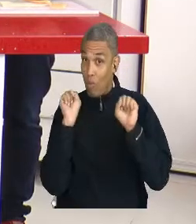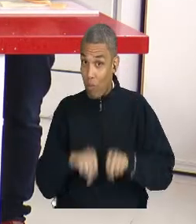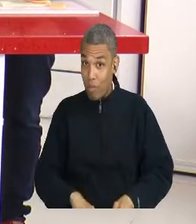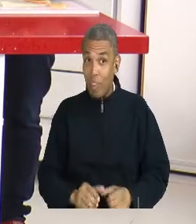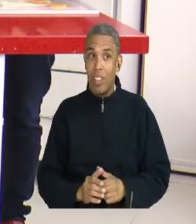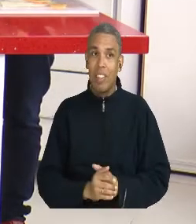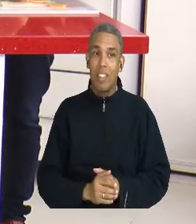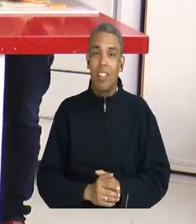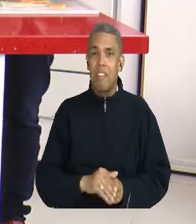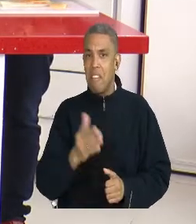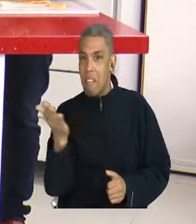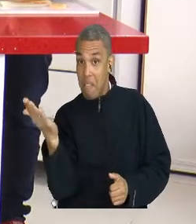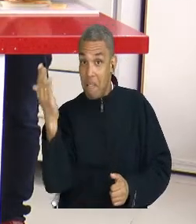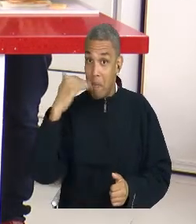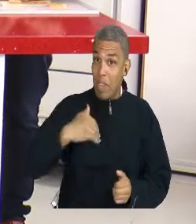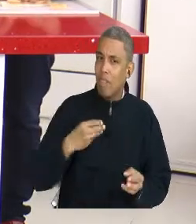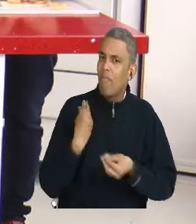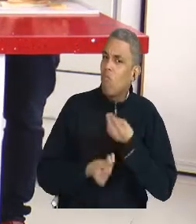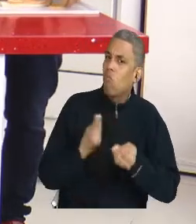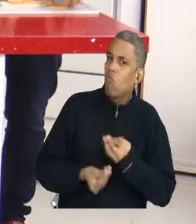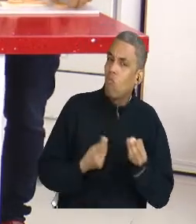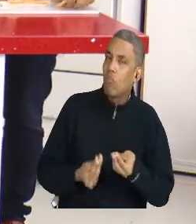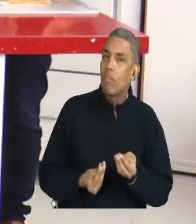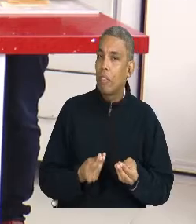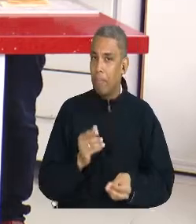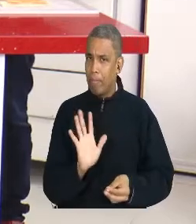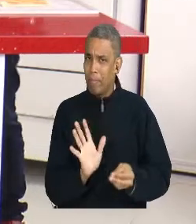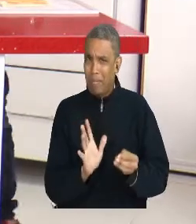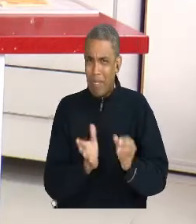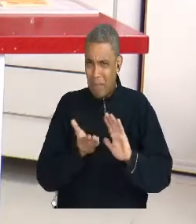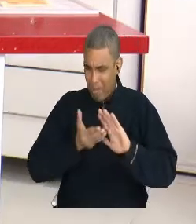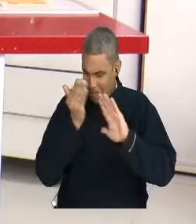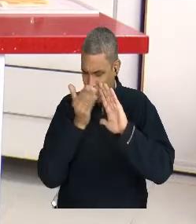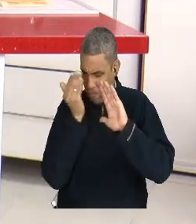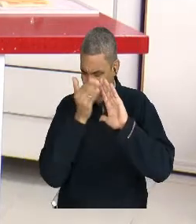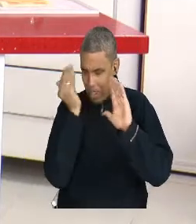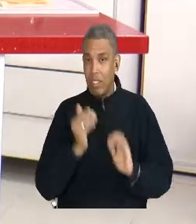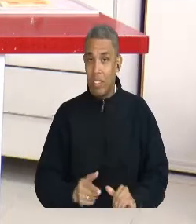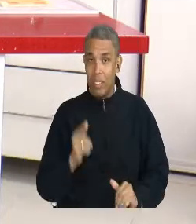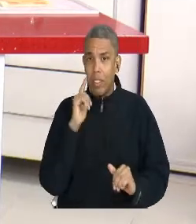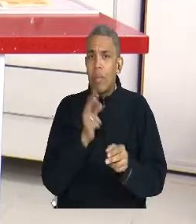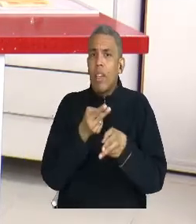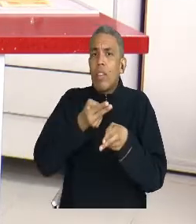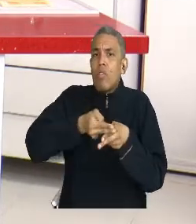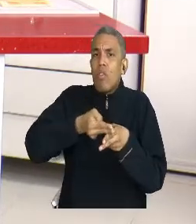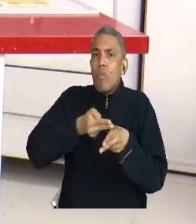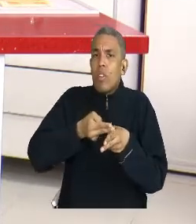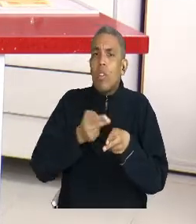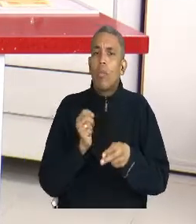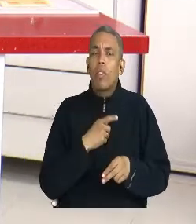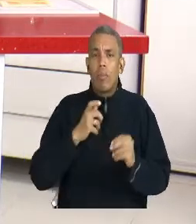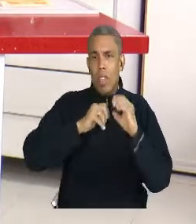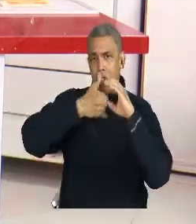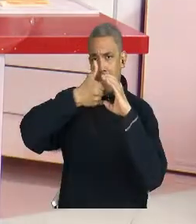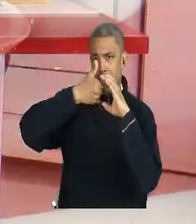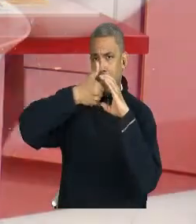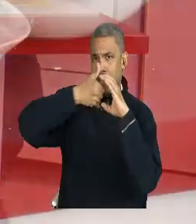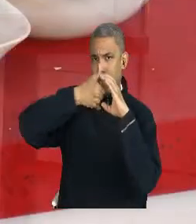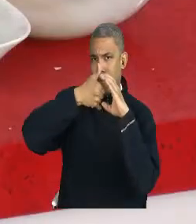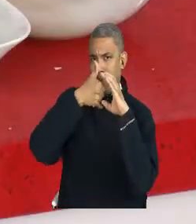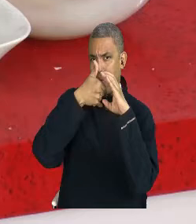ser partícipes de esto que tienen que hacer. Sencillito, muy sencillito, única y exclusivamente inscribirse a través del WhatsApp, ya les voy a decir por